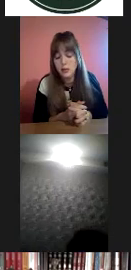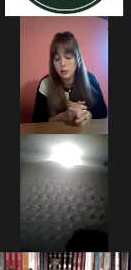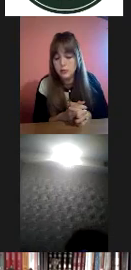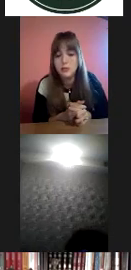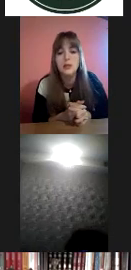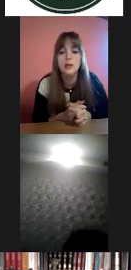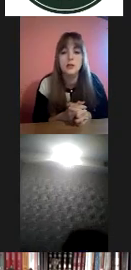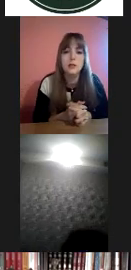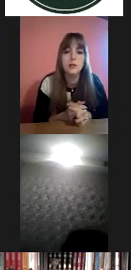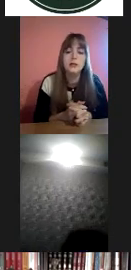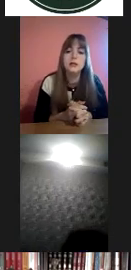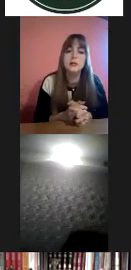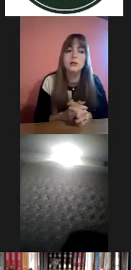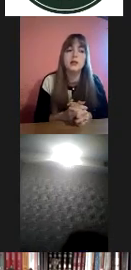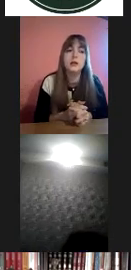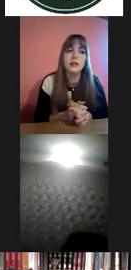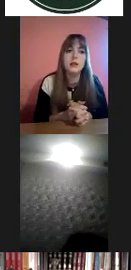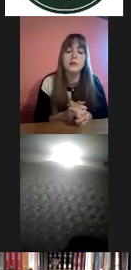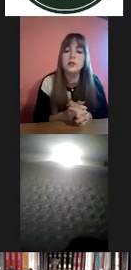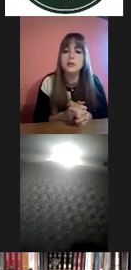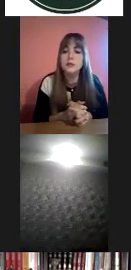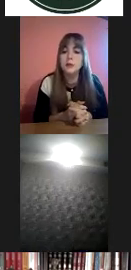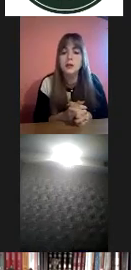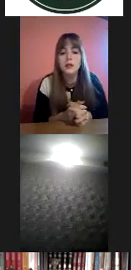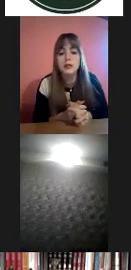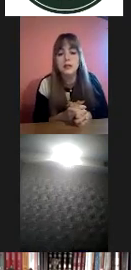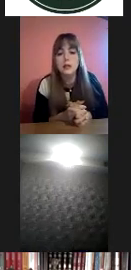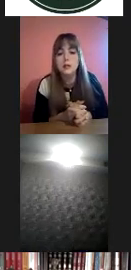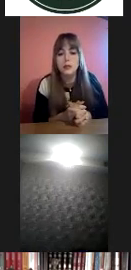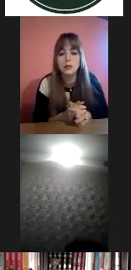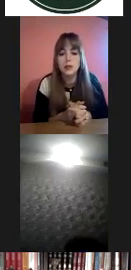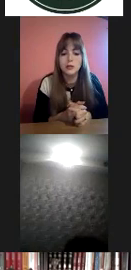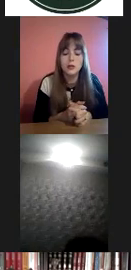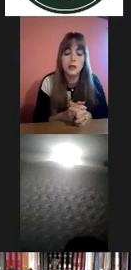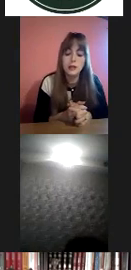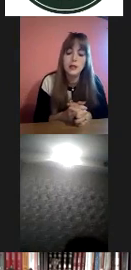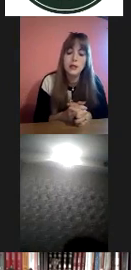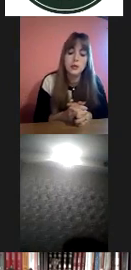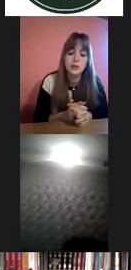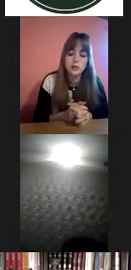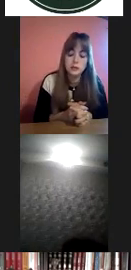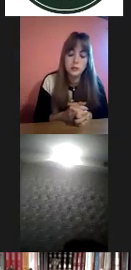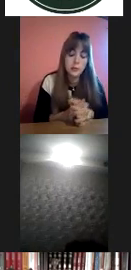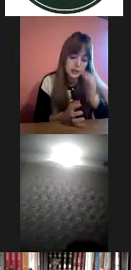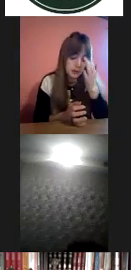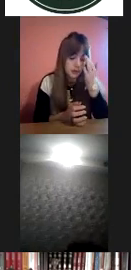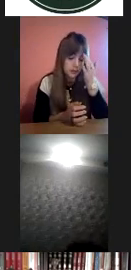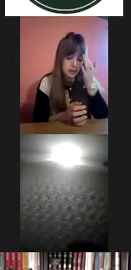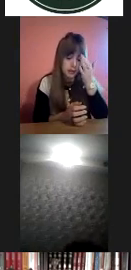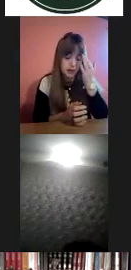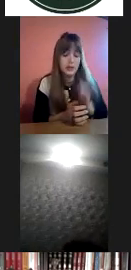de delitos, estoy completamente segura que bajaría muchísimo y que tendríamos menos actos de crueldad. Porque una cosa muy